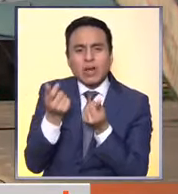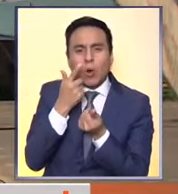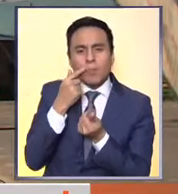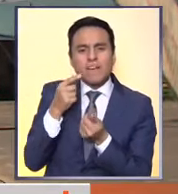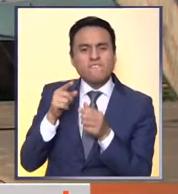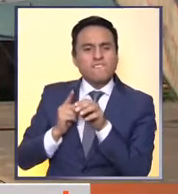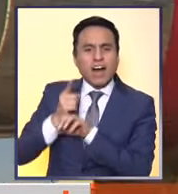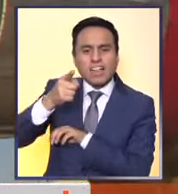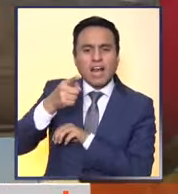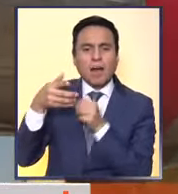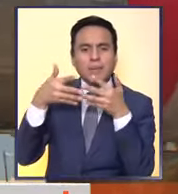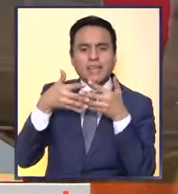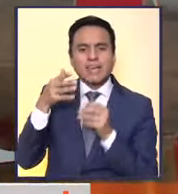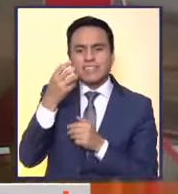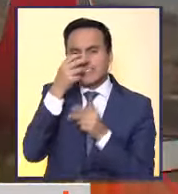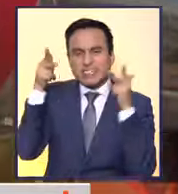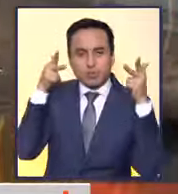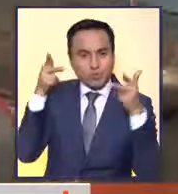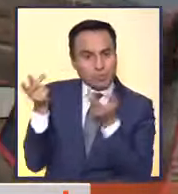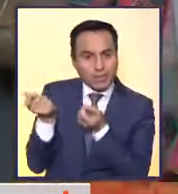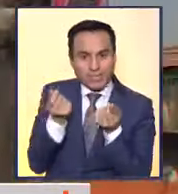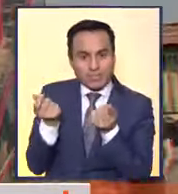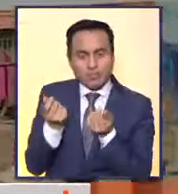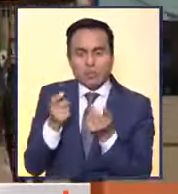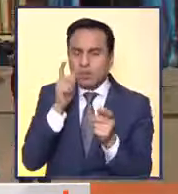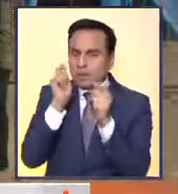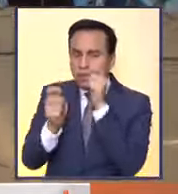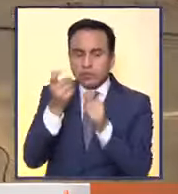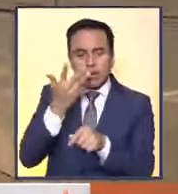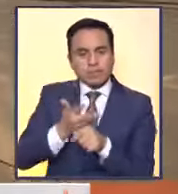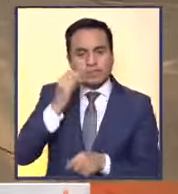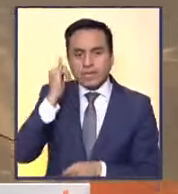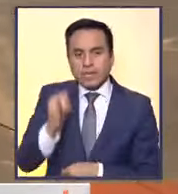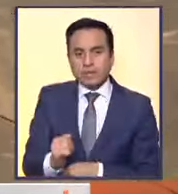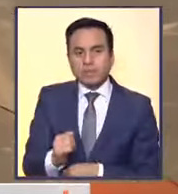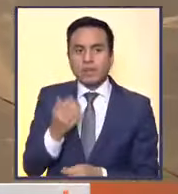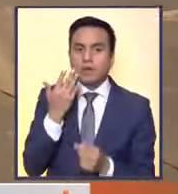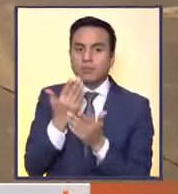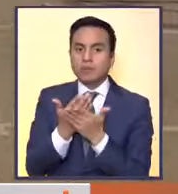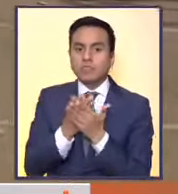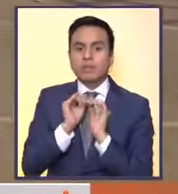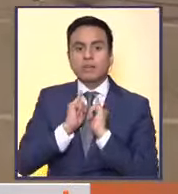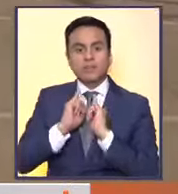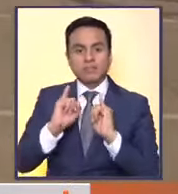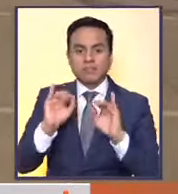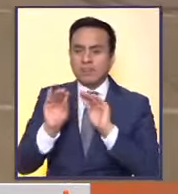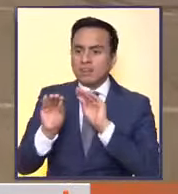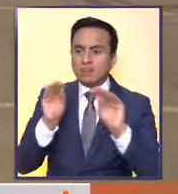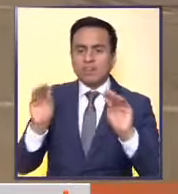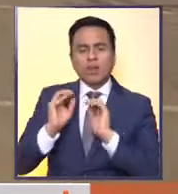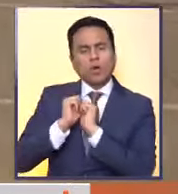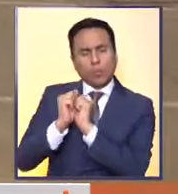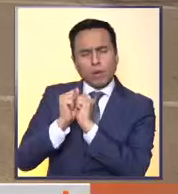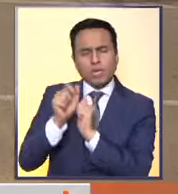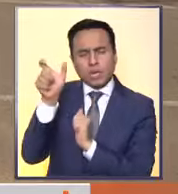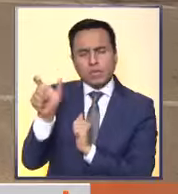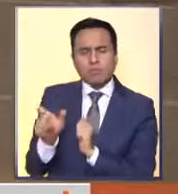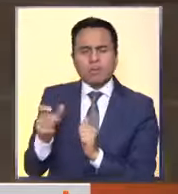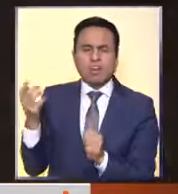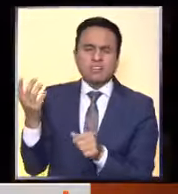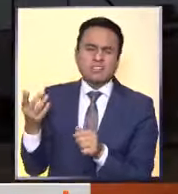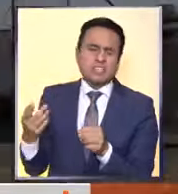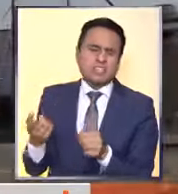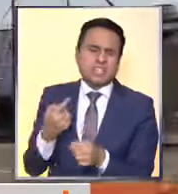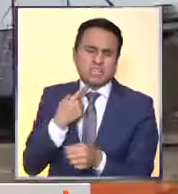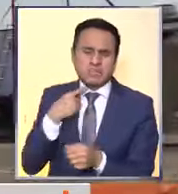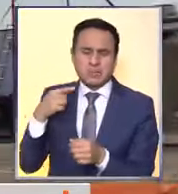en el American Circus. Dice que los riesgos siempre existen y aprovecha de mandar un mensaje a su compañero de rubro accidentado. Mucha